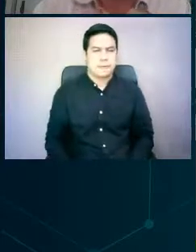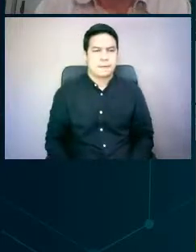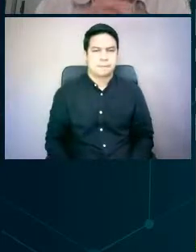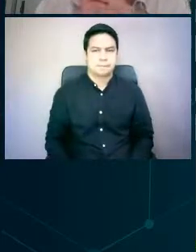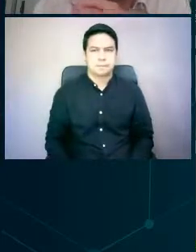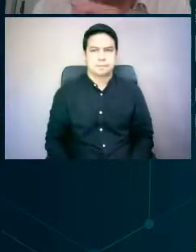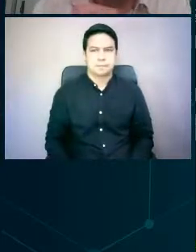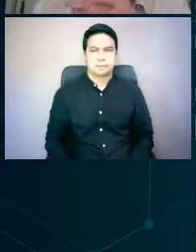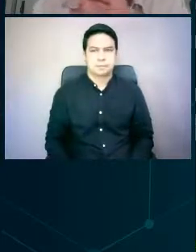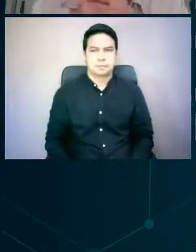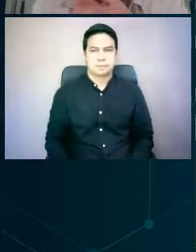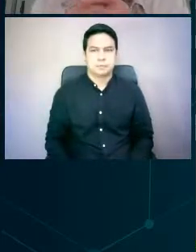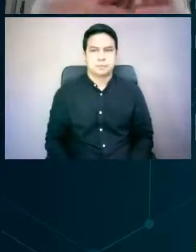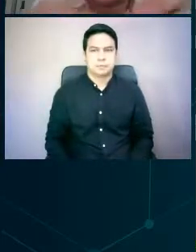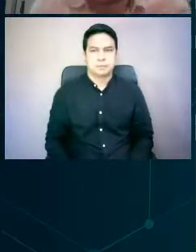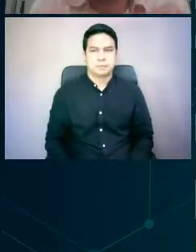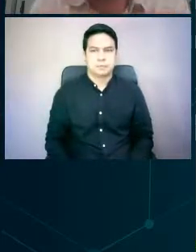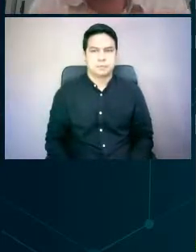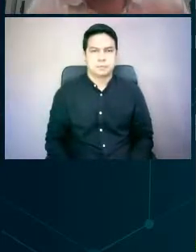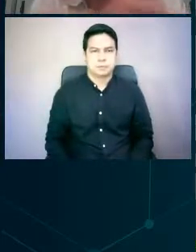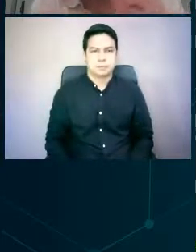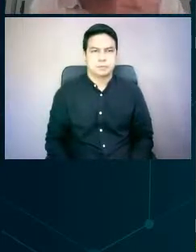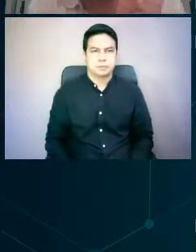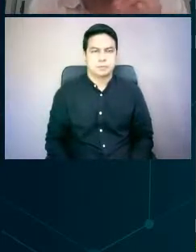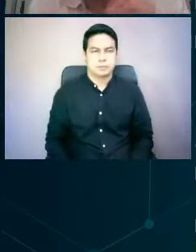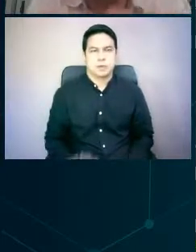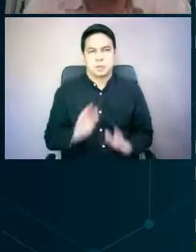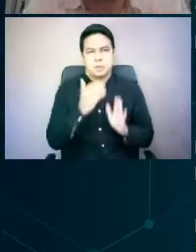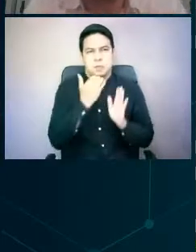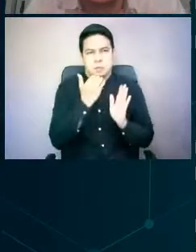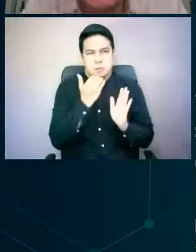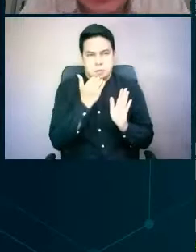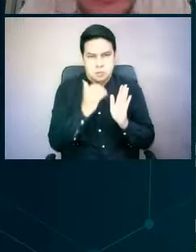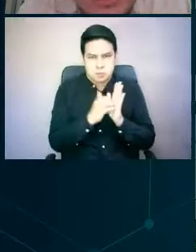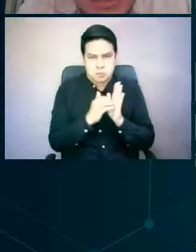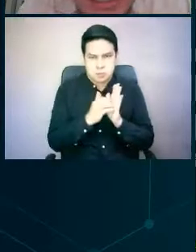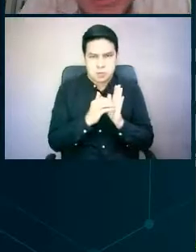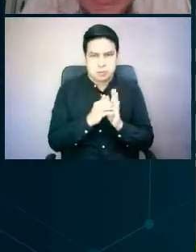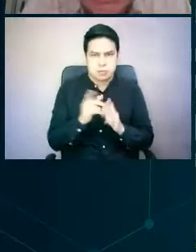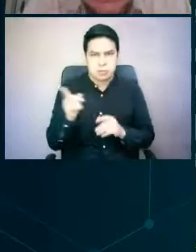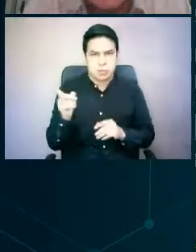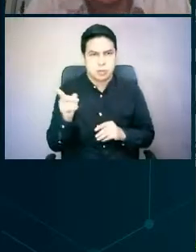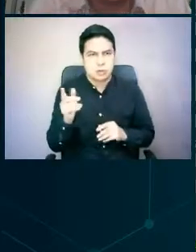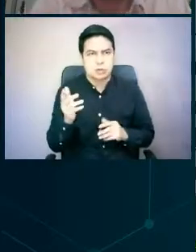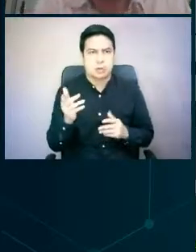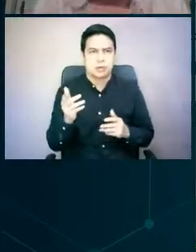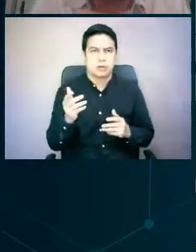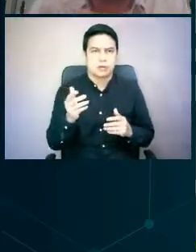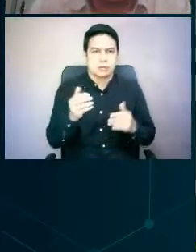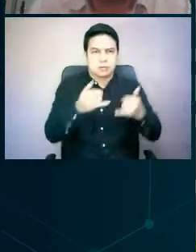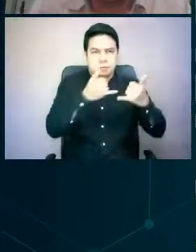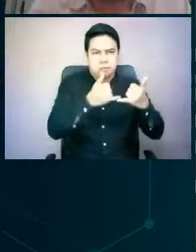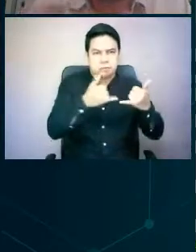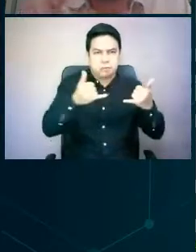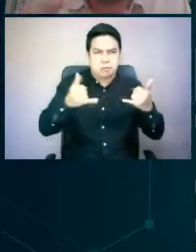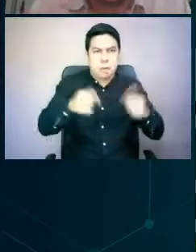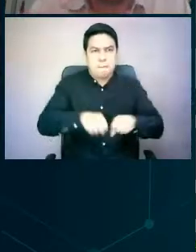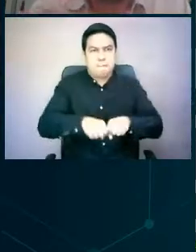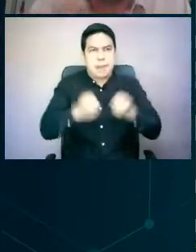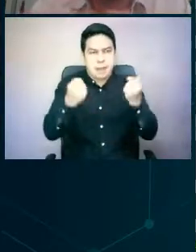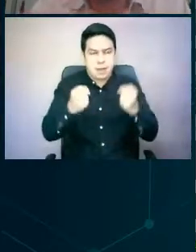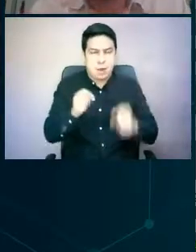Aquí vemos, por ejemplo, una simulación de una falla monofásica al 1% de la